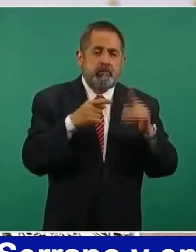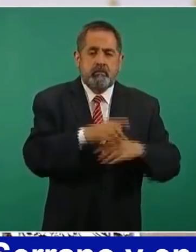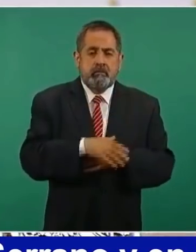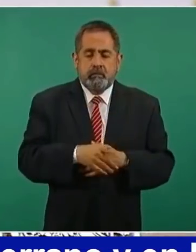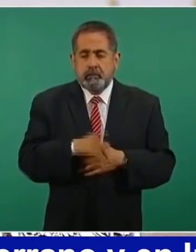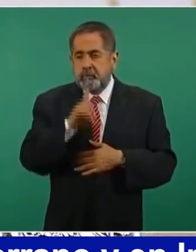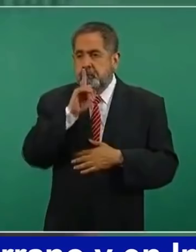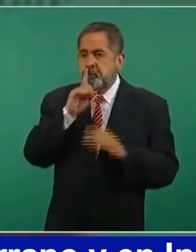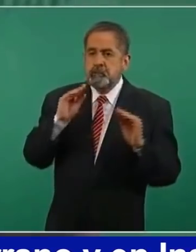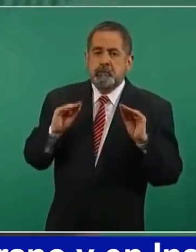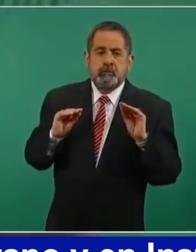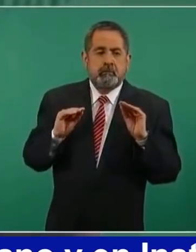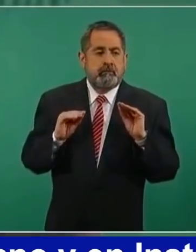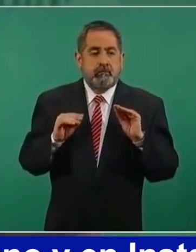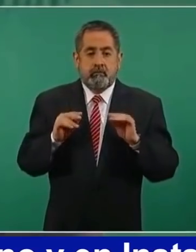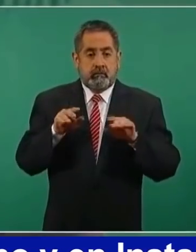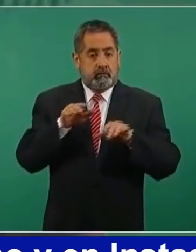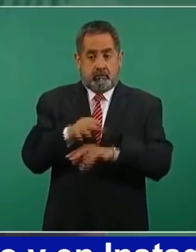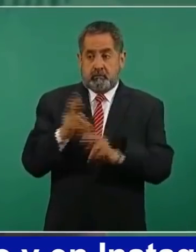Silencio.